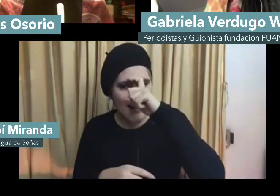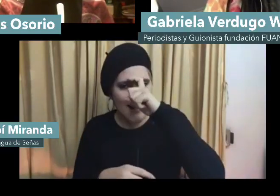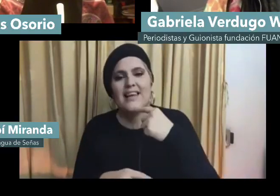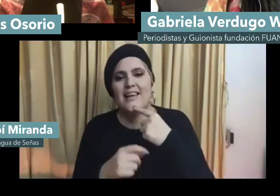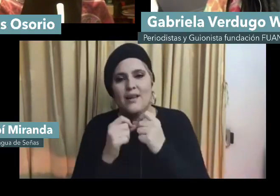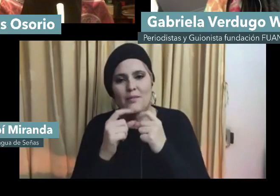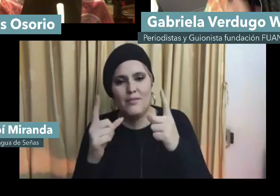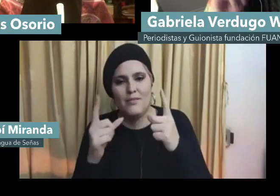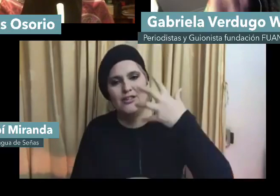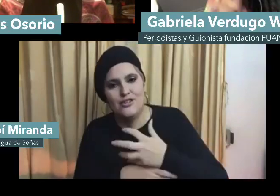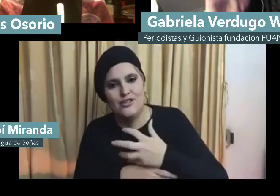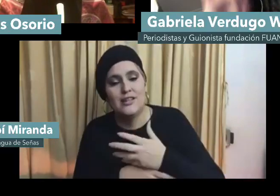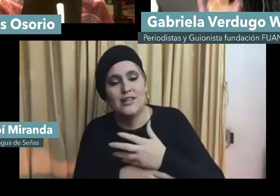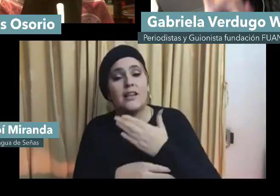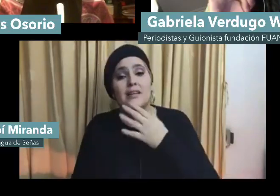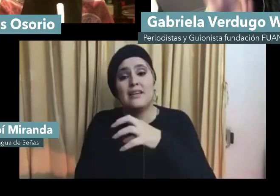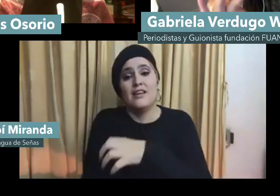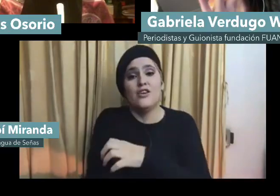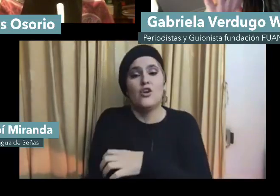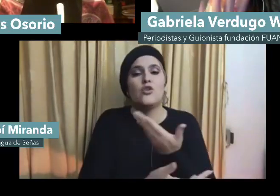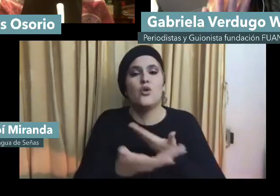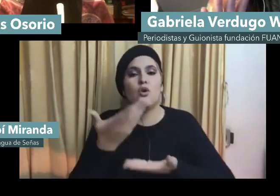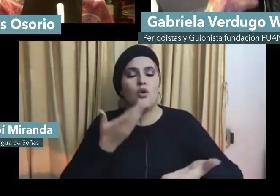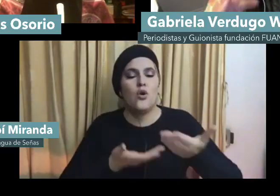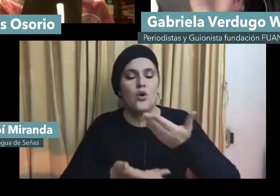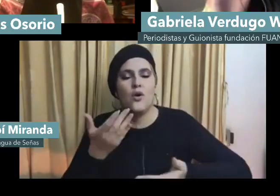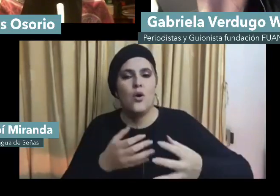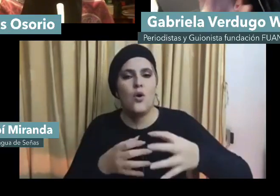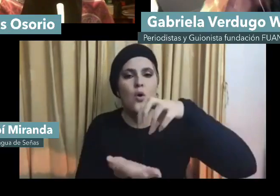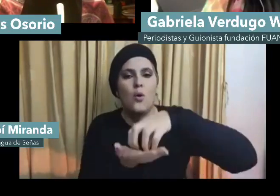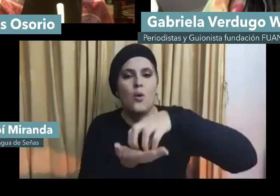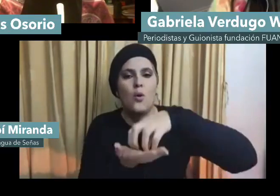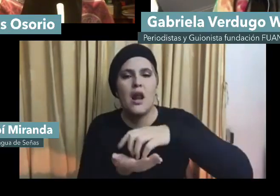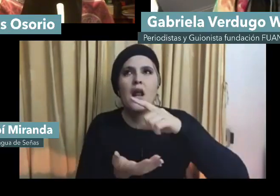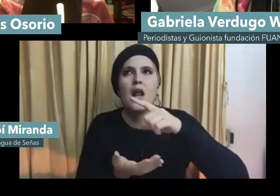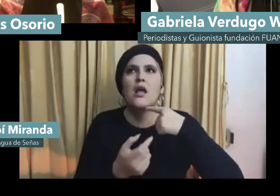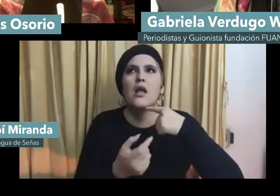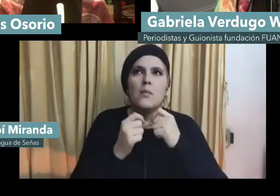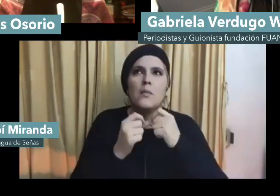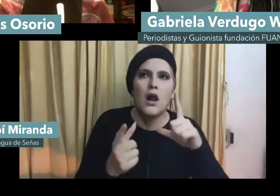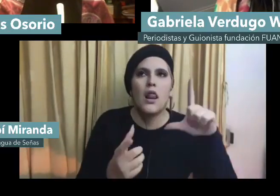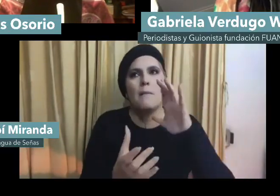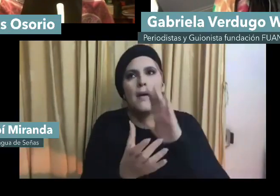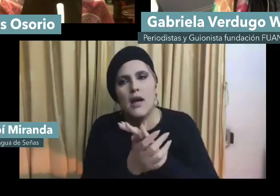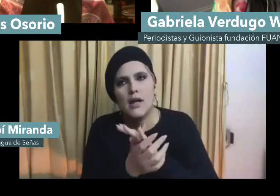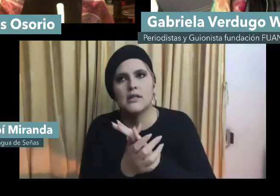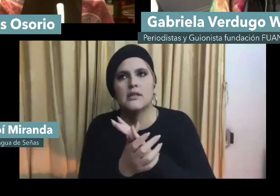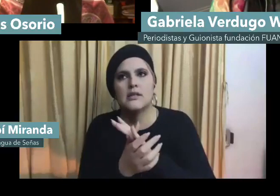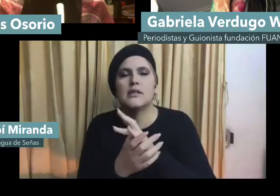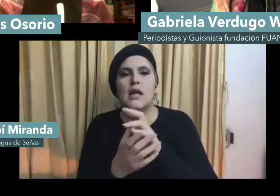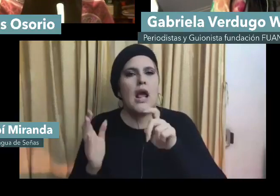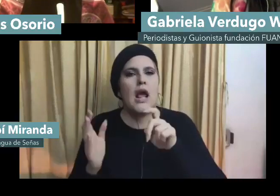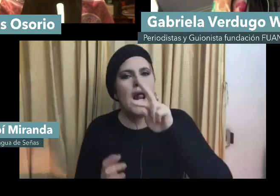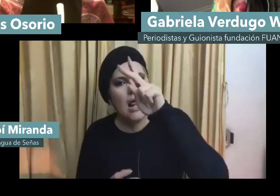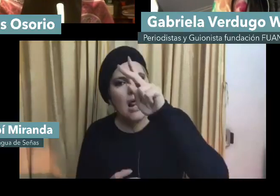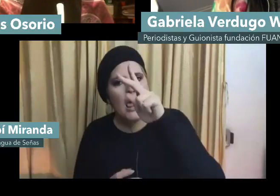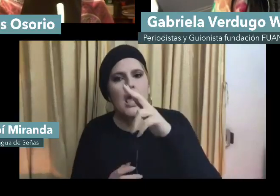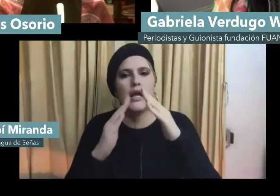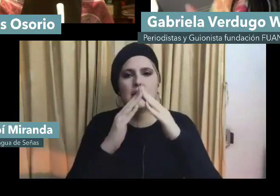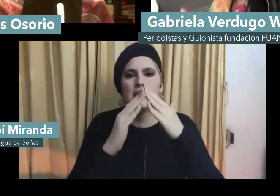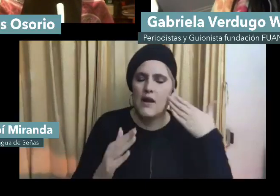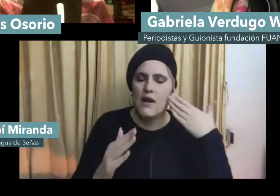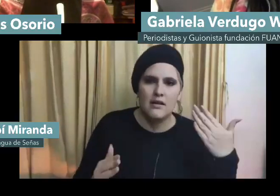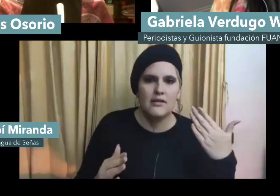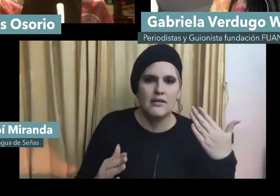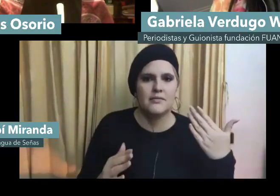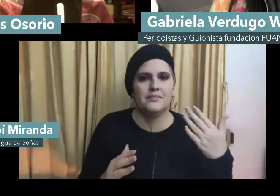mesas comunales en Quilpué, Limache, La Calera, Quillota, hasta en Casablanca, ¿cierto? El otro día andaba haciendo cosas en Casablanca. Y nos